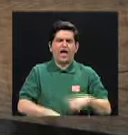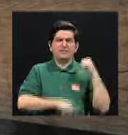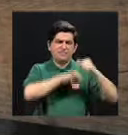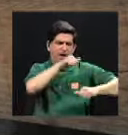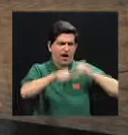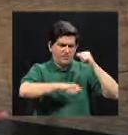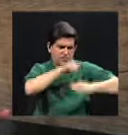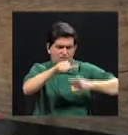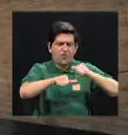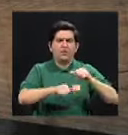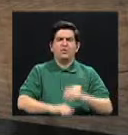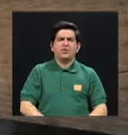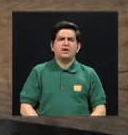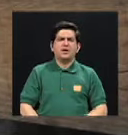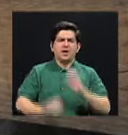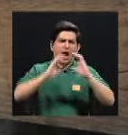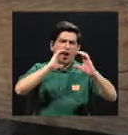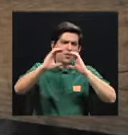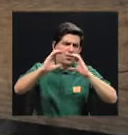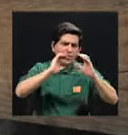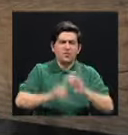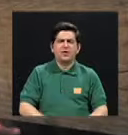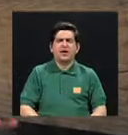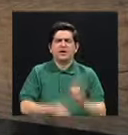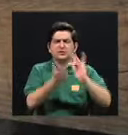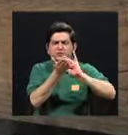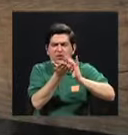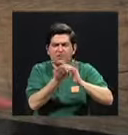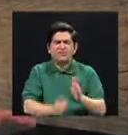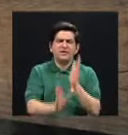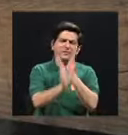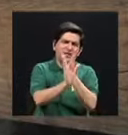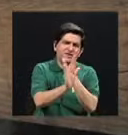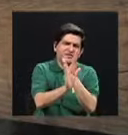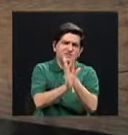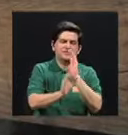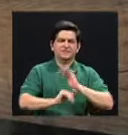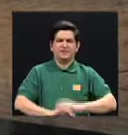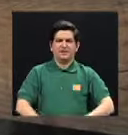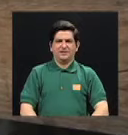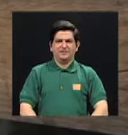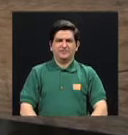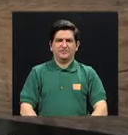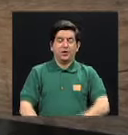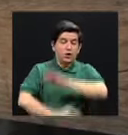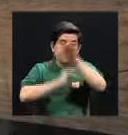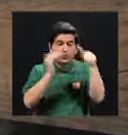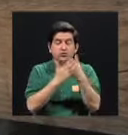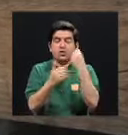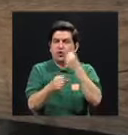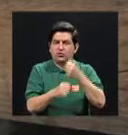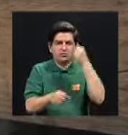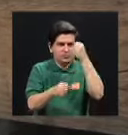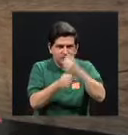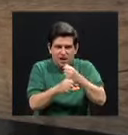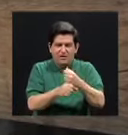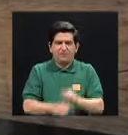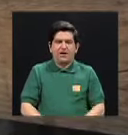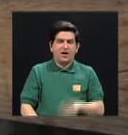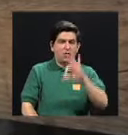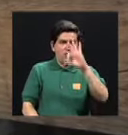de antropología, de comunicación, de farmacia, de psicología, todos